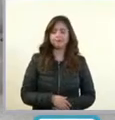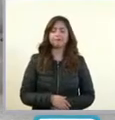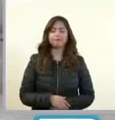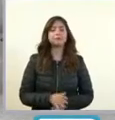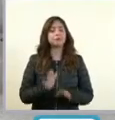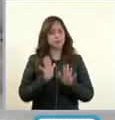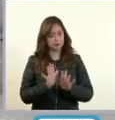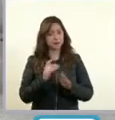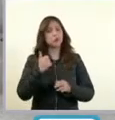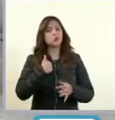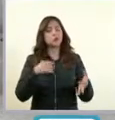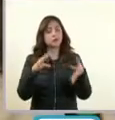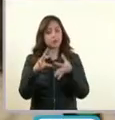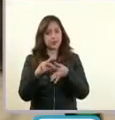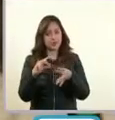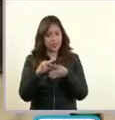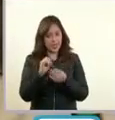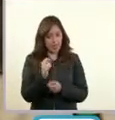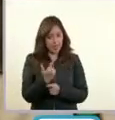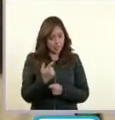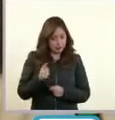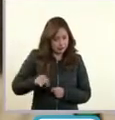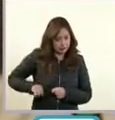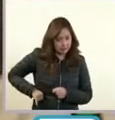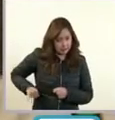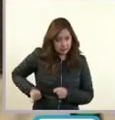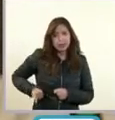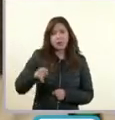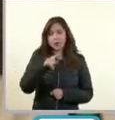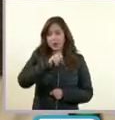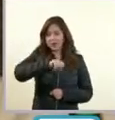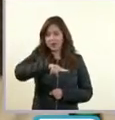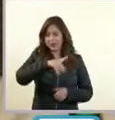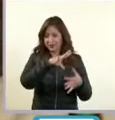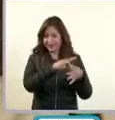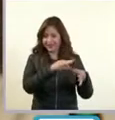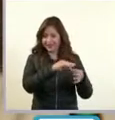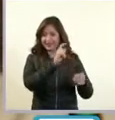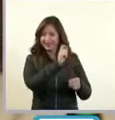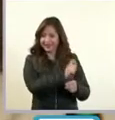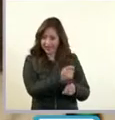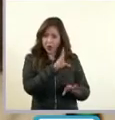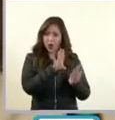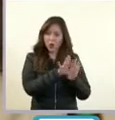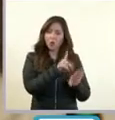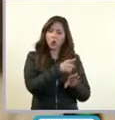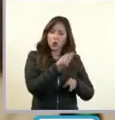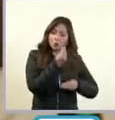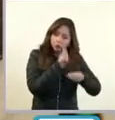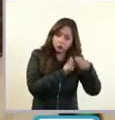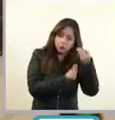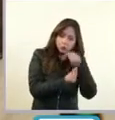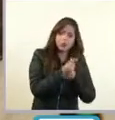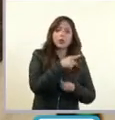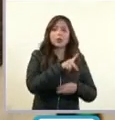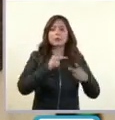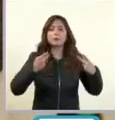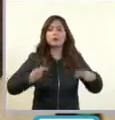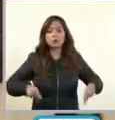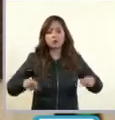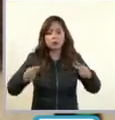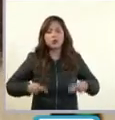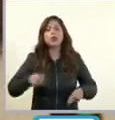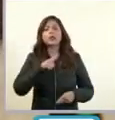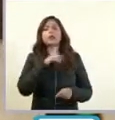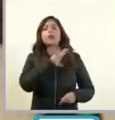Pau, muy interesante en relación a esa respuesta que tú estás manifestando como consumidor, como una persona que es